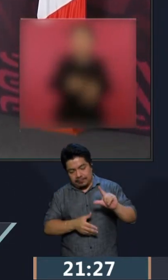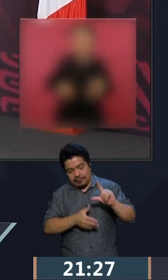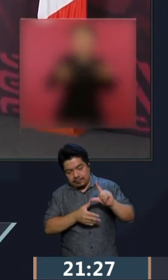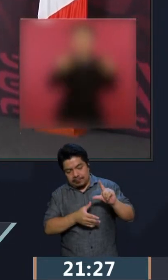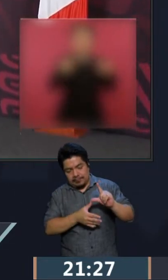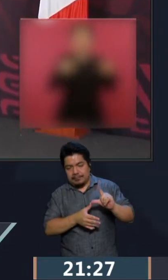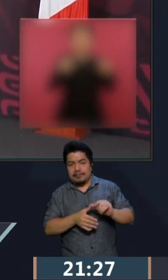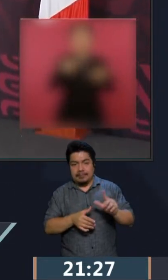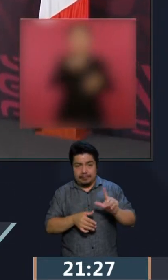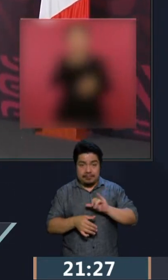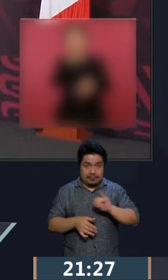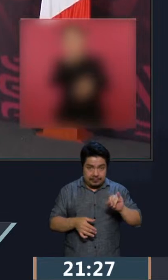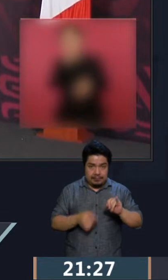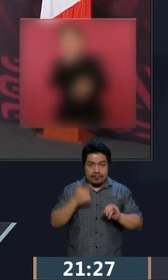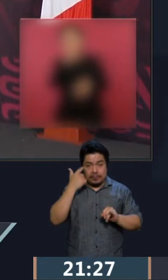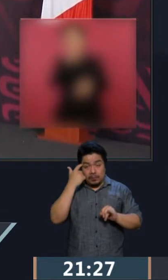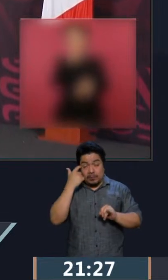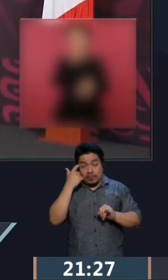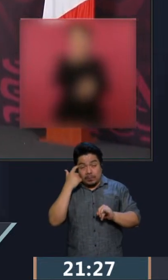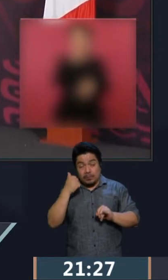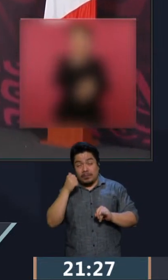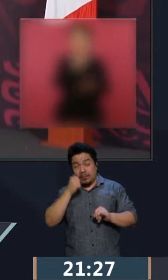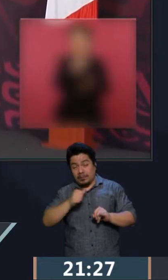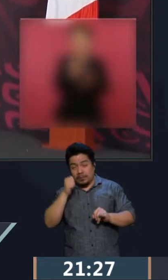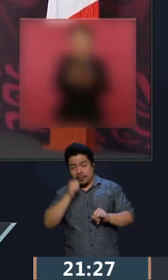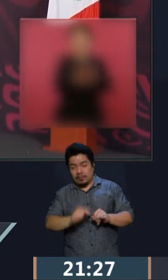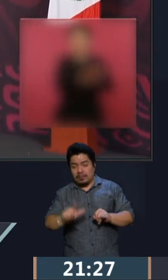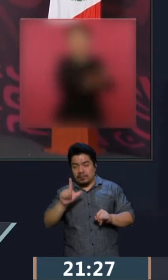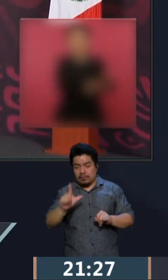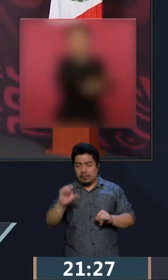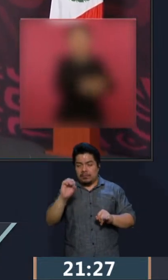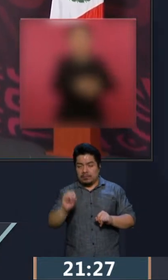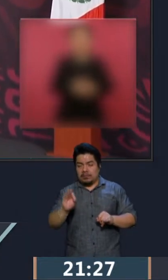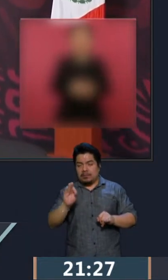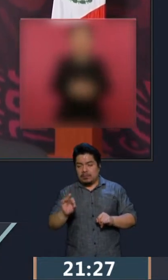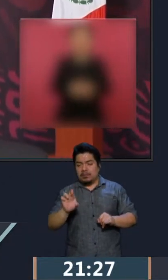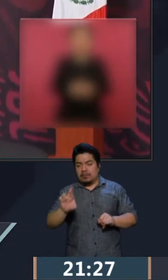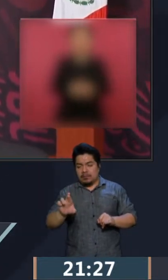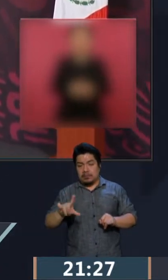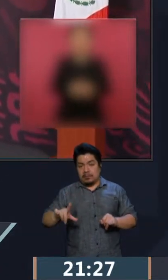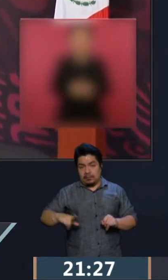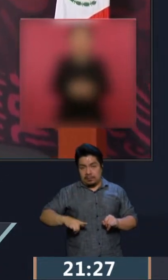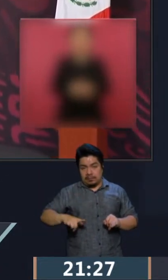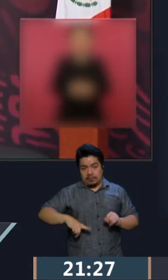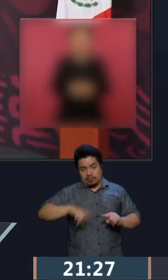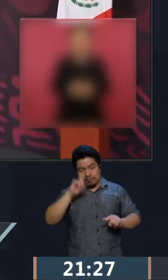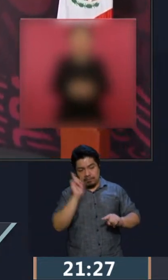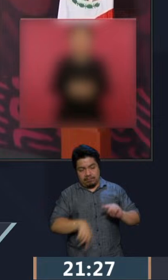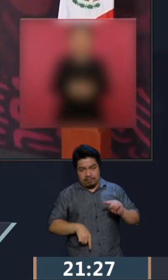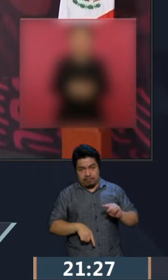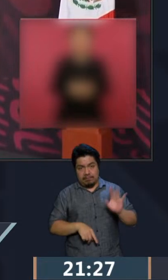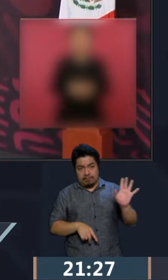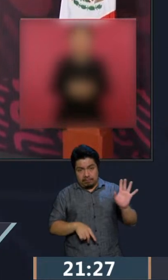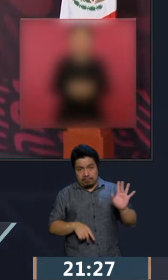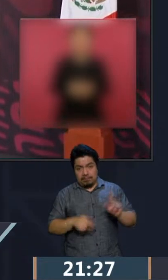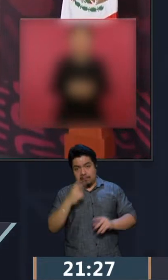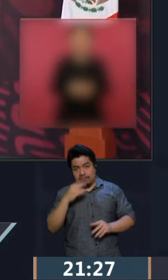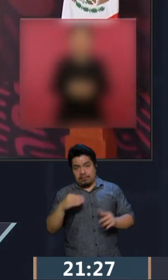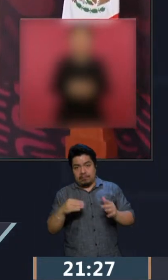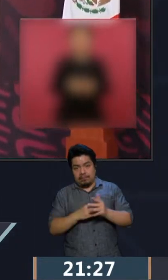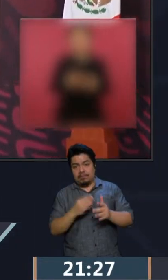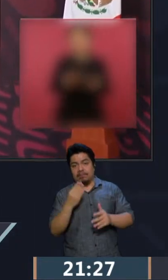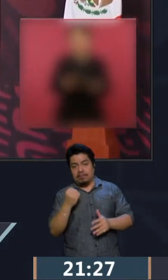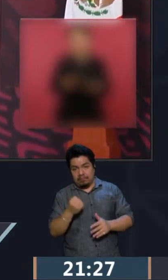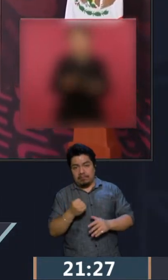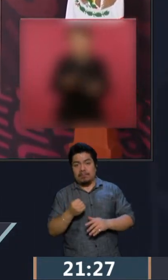Latina, ¿sí?, se ha utilizado el lawfare para echar abajo gobiernos. En el 2009